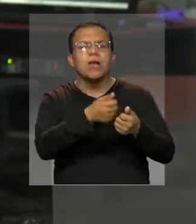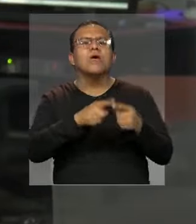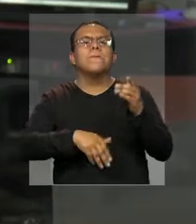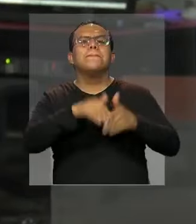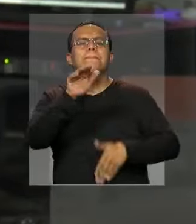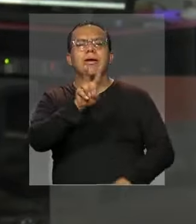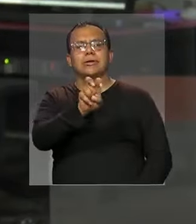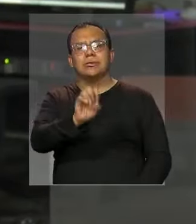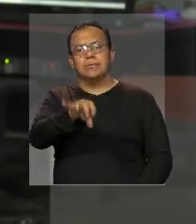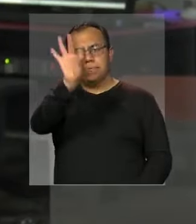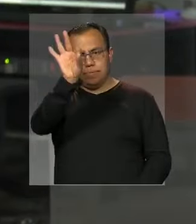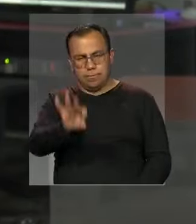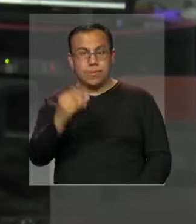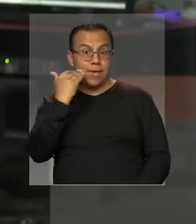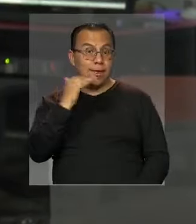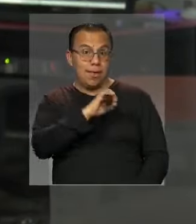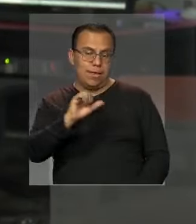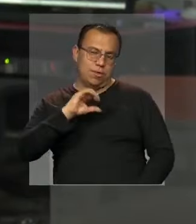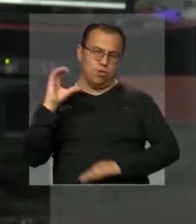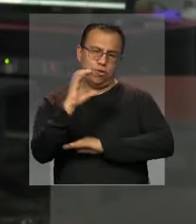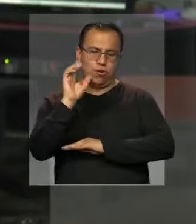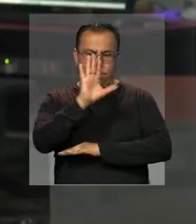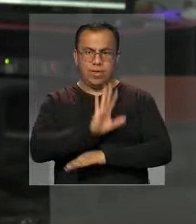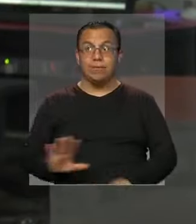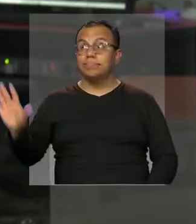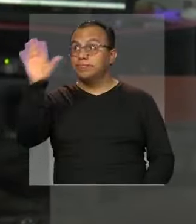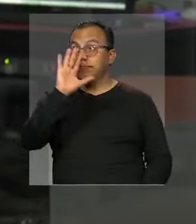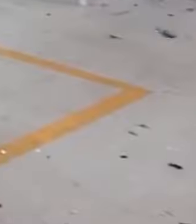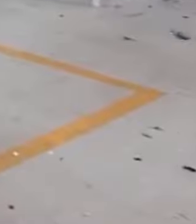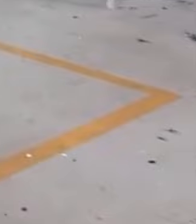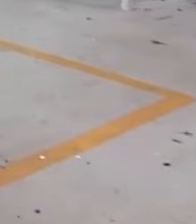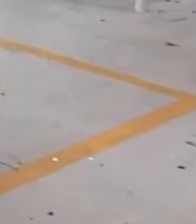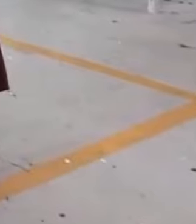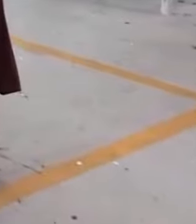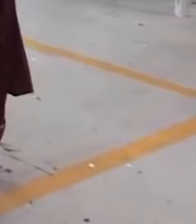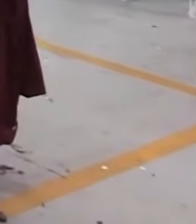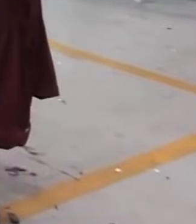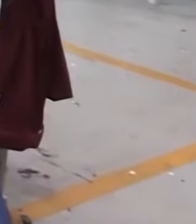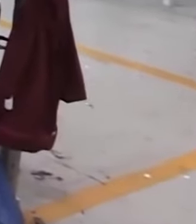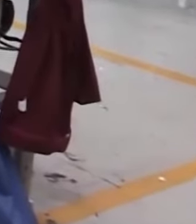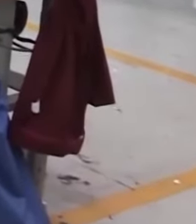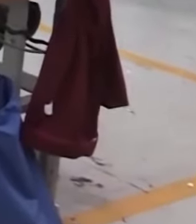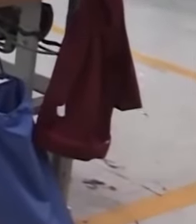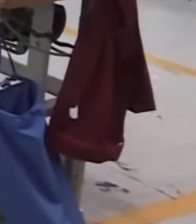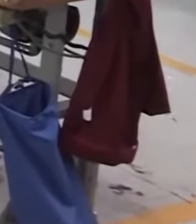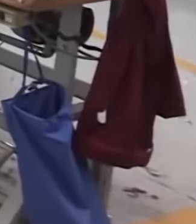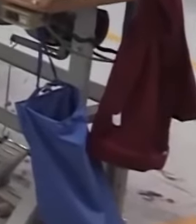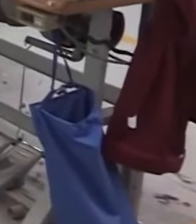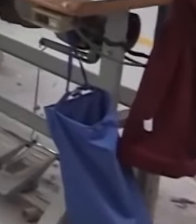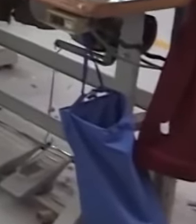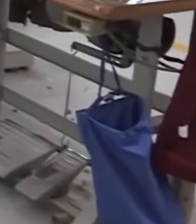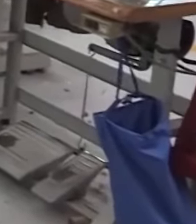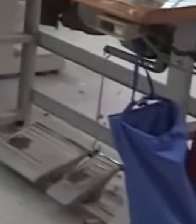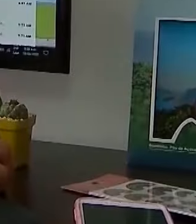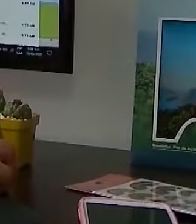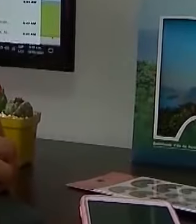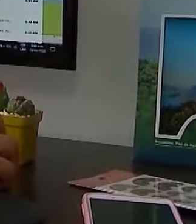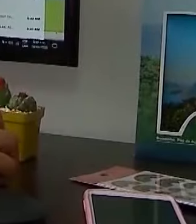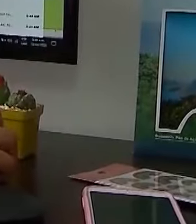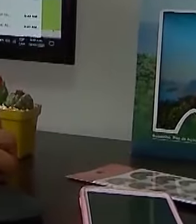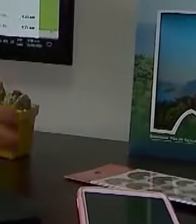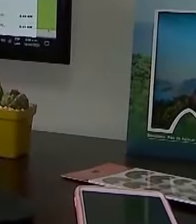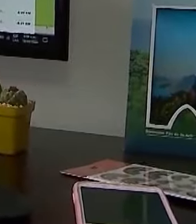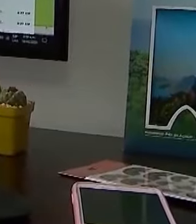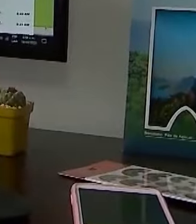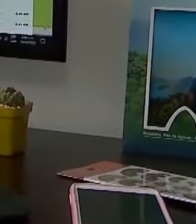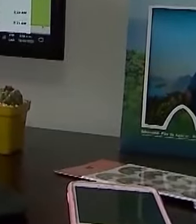más del 70% de mujeres en todo el territorio. Por medio del convenio 190 de la Organización Internacional